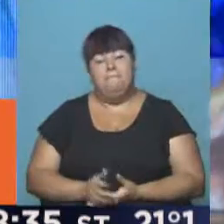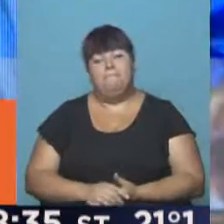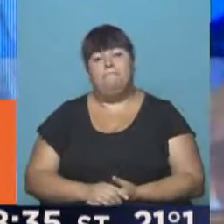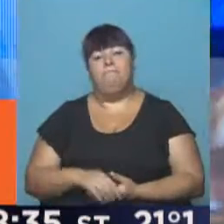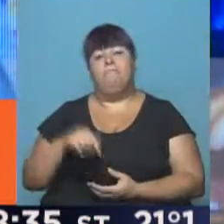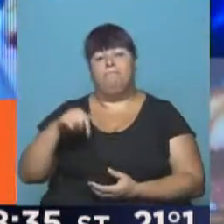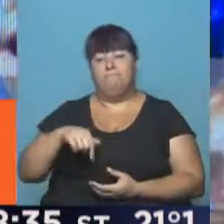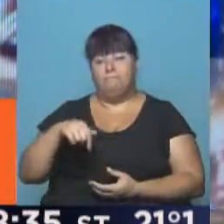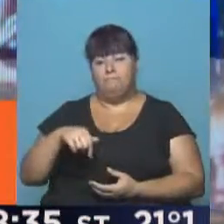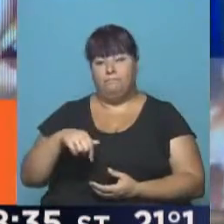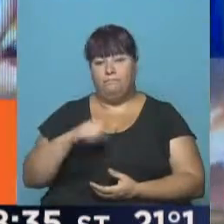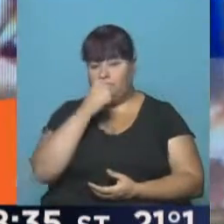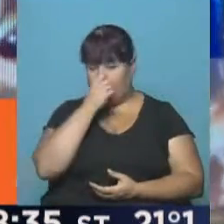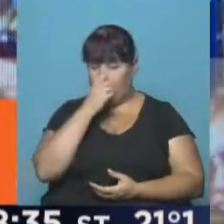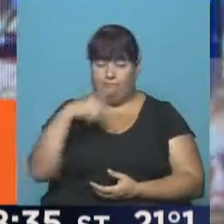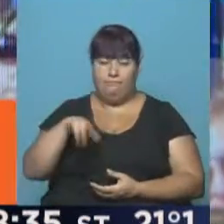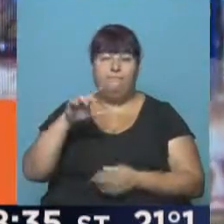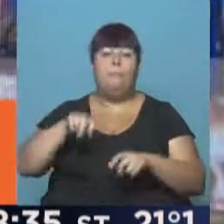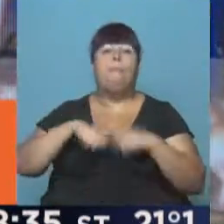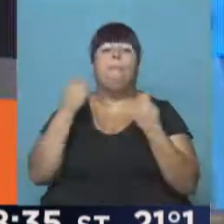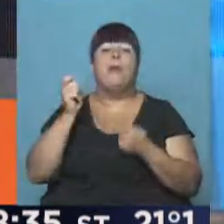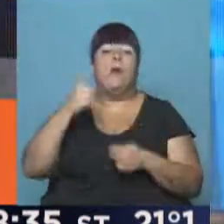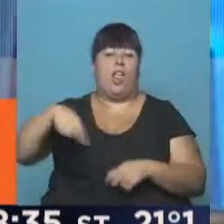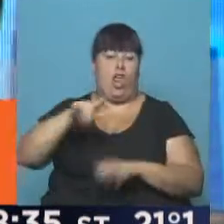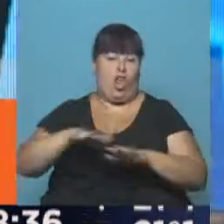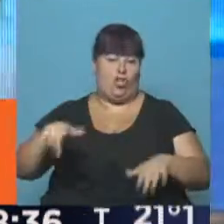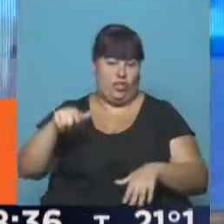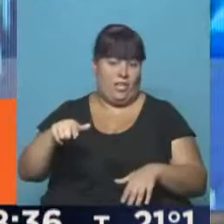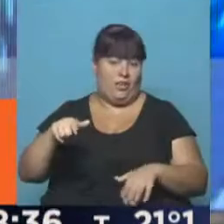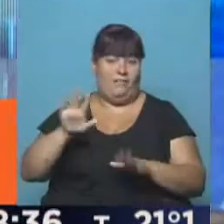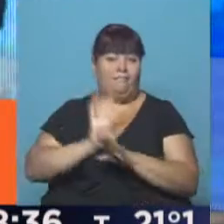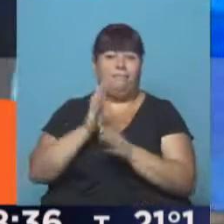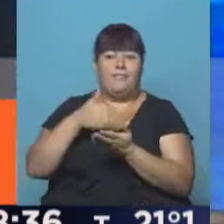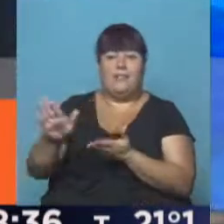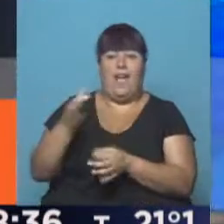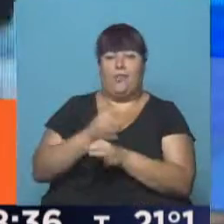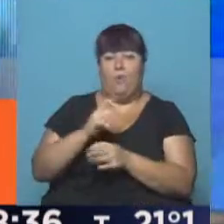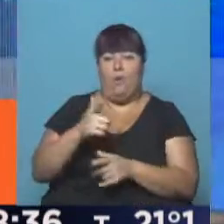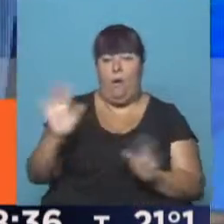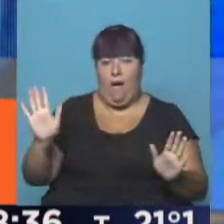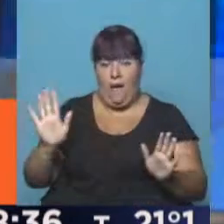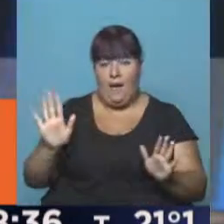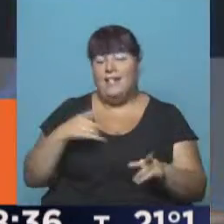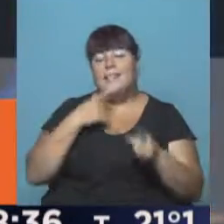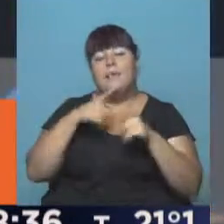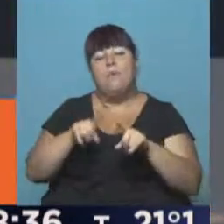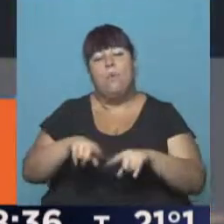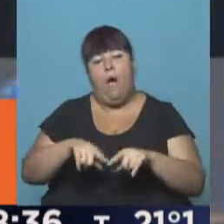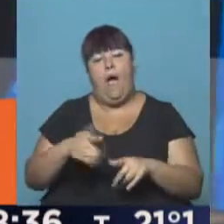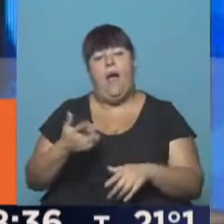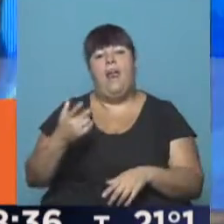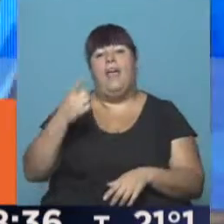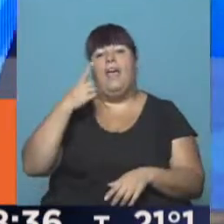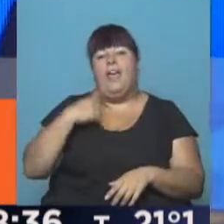aquí claramente los perjudicados son los chicos que quedan fuera de las escuelas siempre digo lo mismo días que